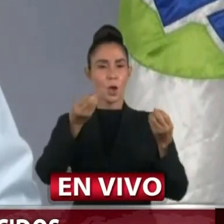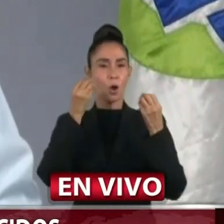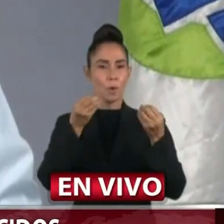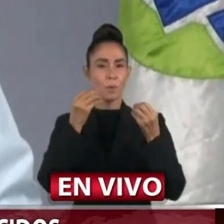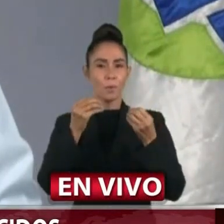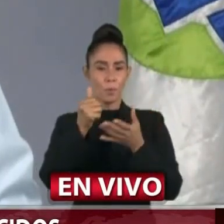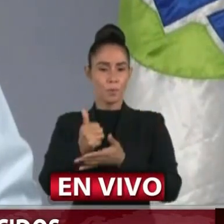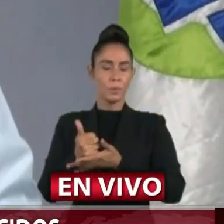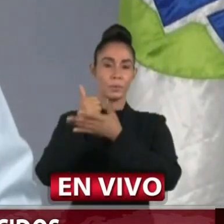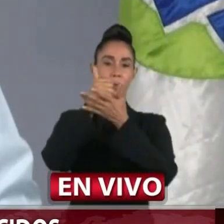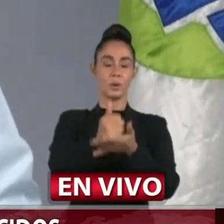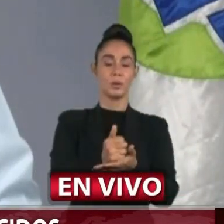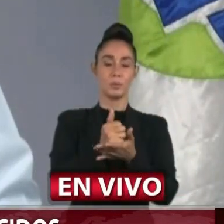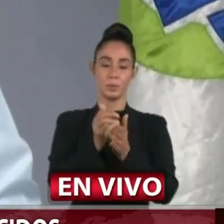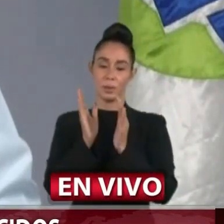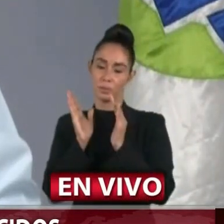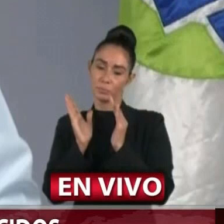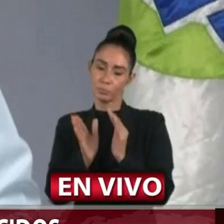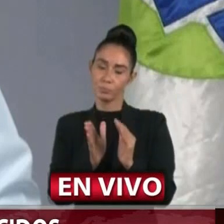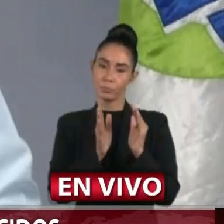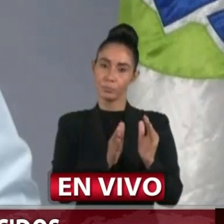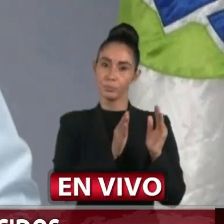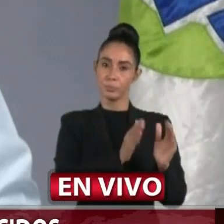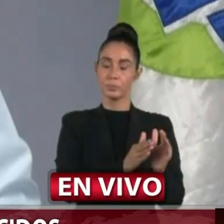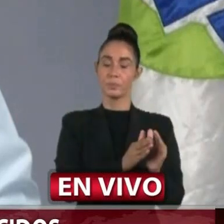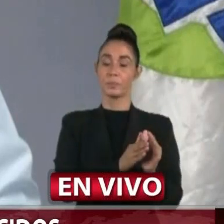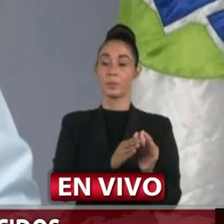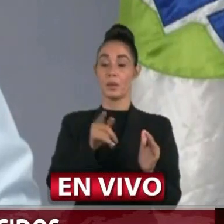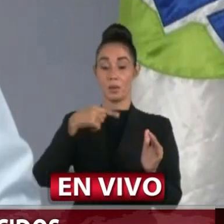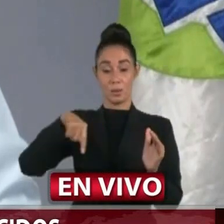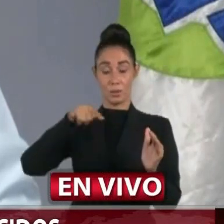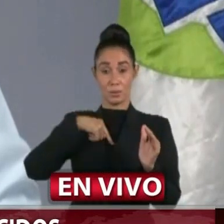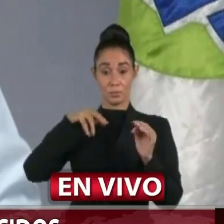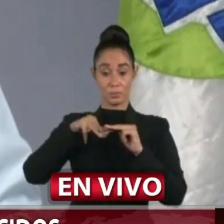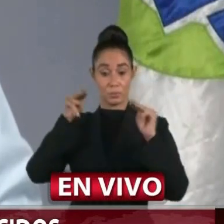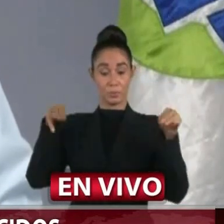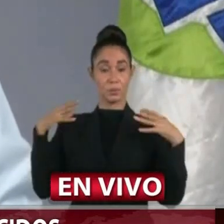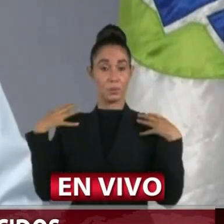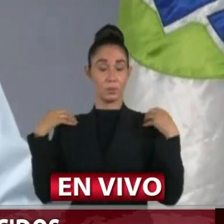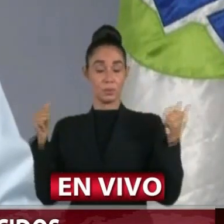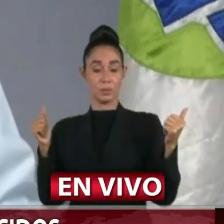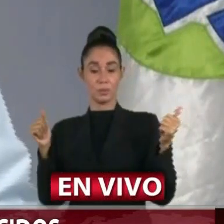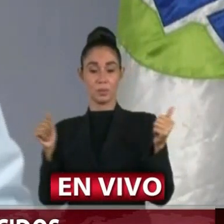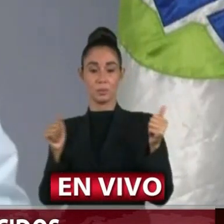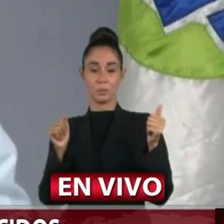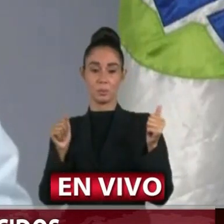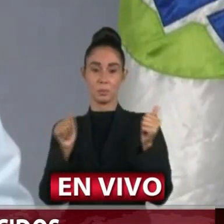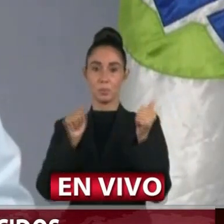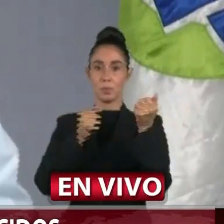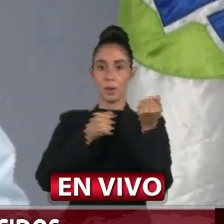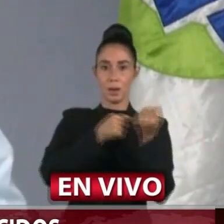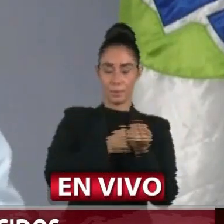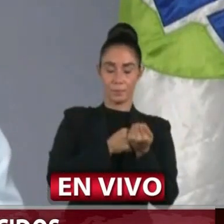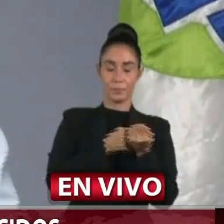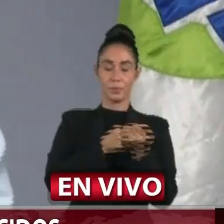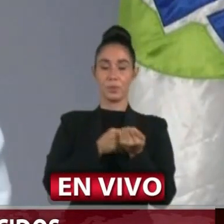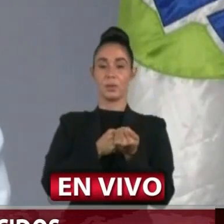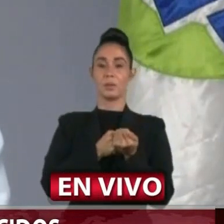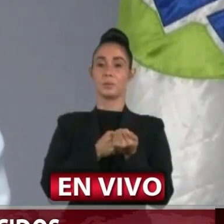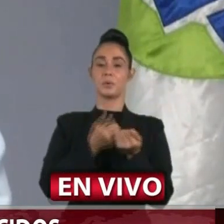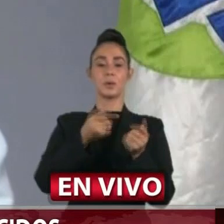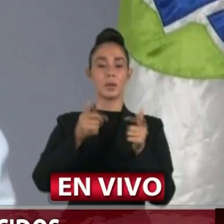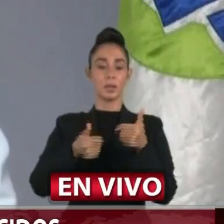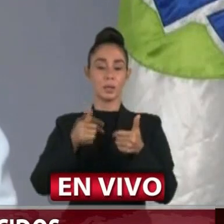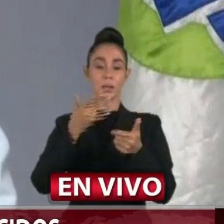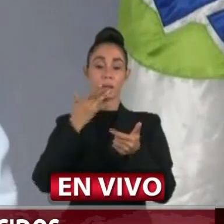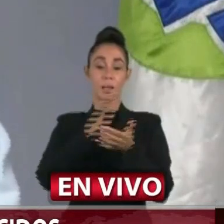planificación y con ellos llevamos pues unos intercambios dirigidos a mantener las medidas